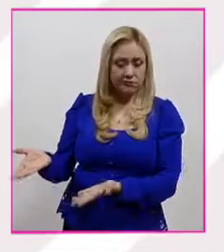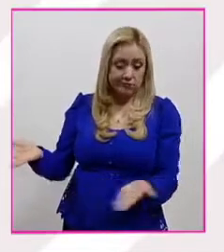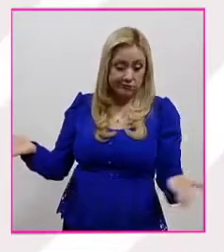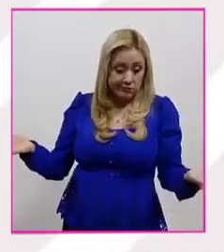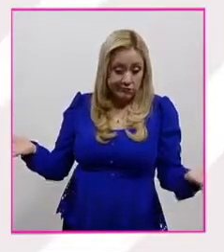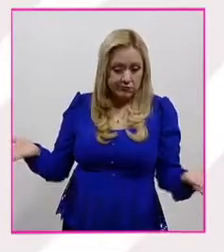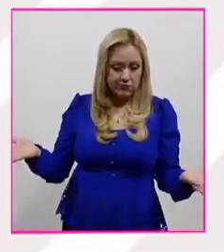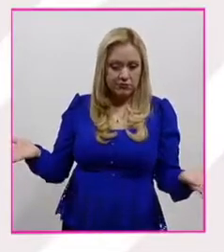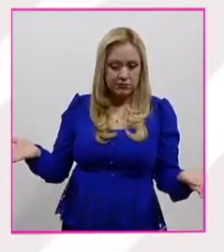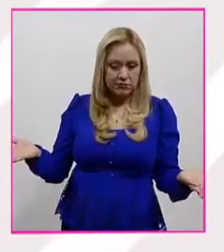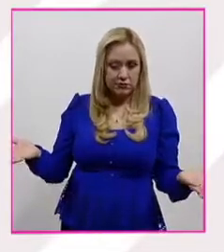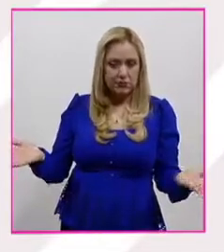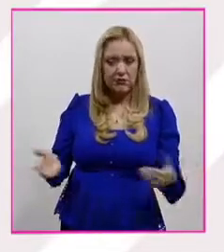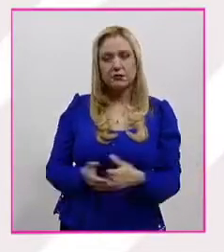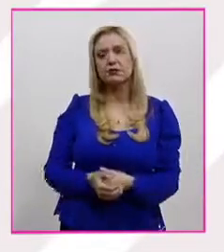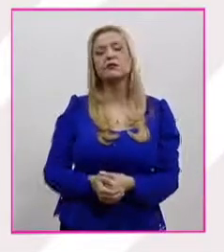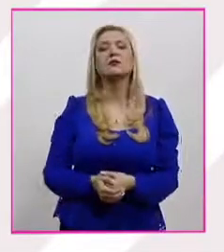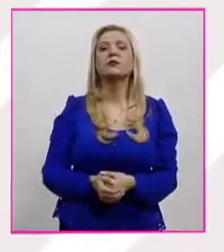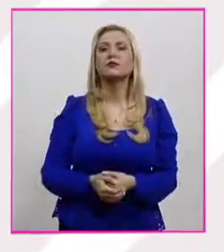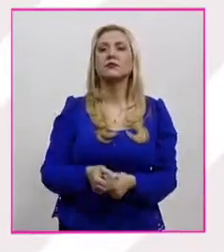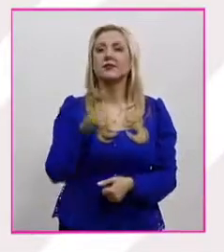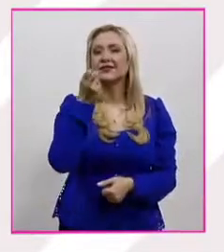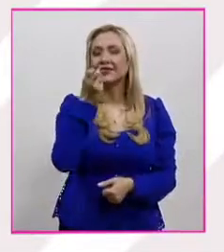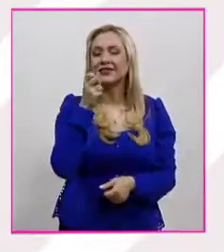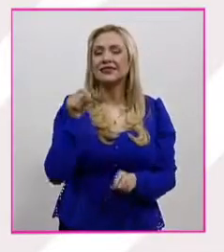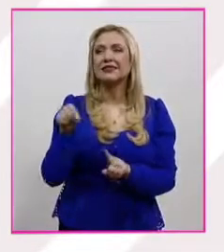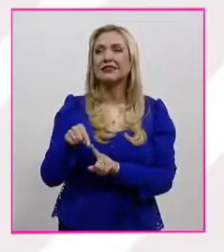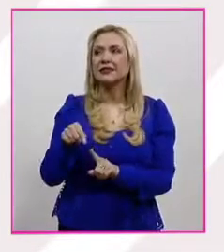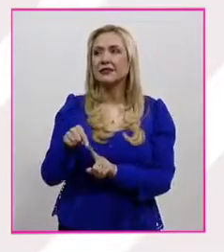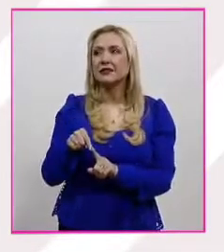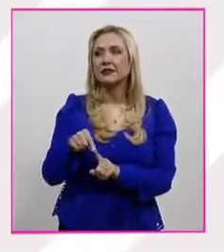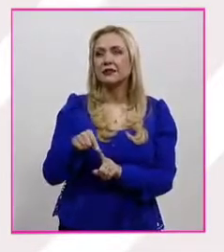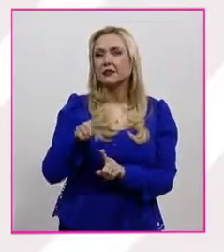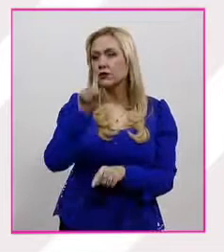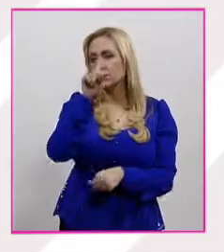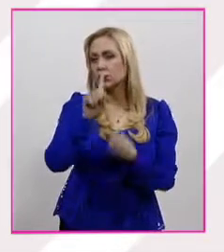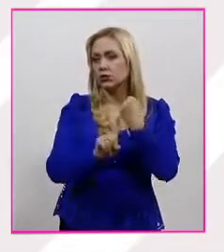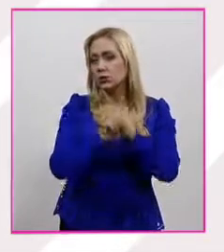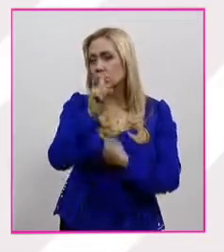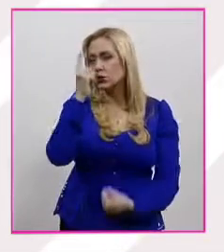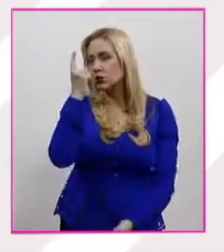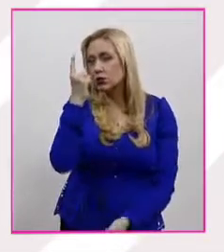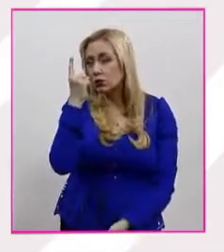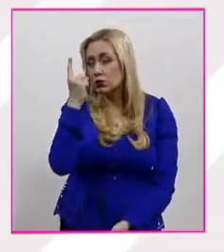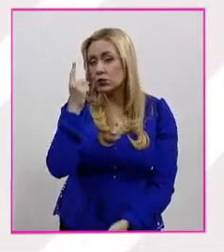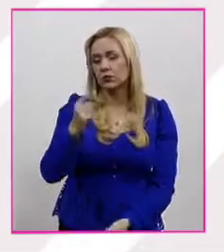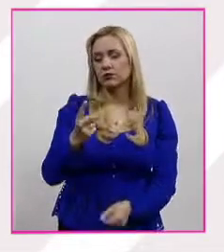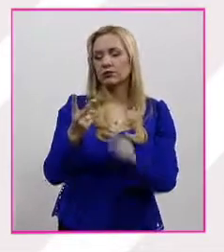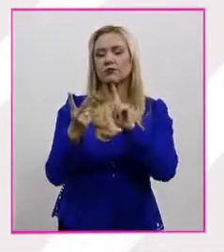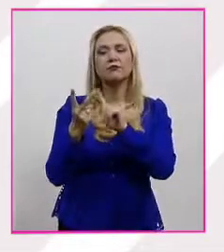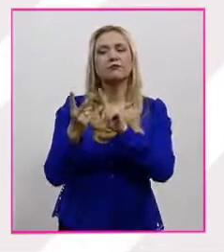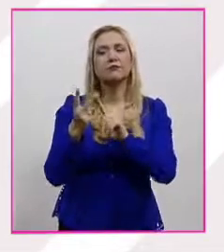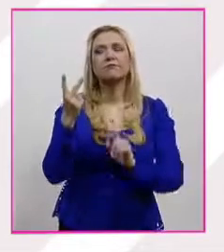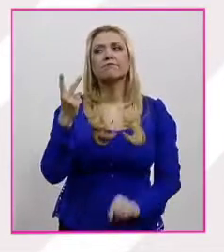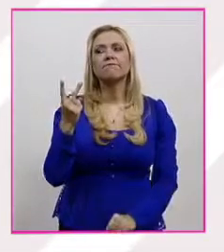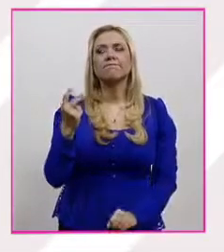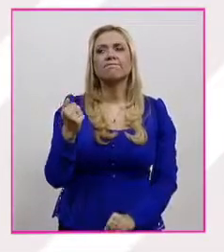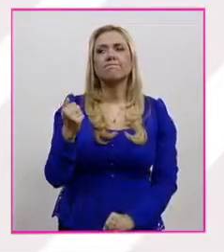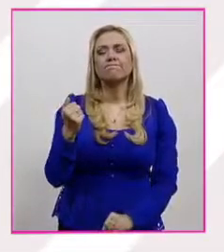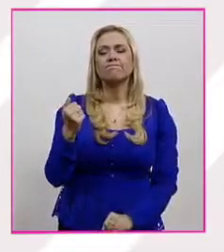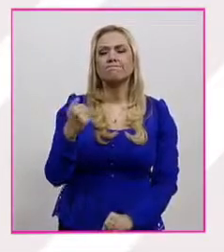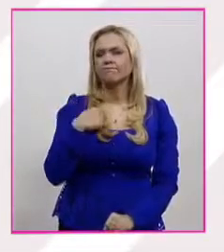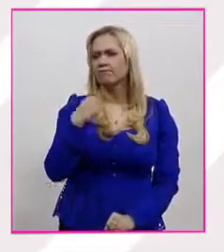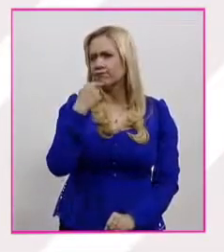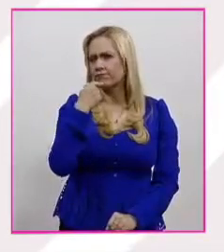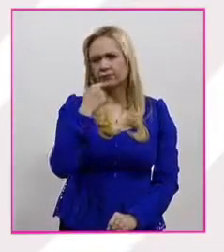¿no? Y desde LEN esto es solo uno de los problemas. Un segundo problema es, y reitero, esto